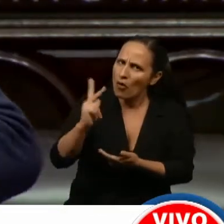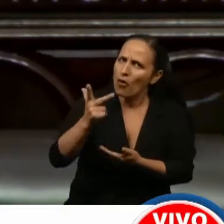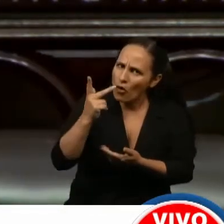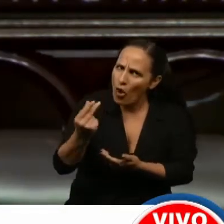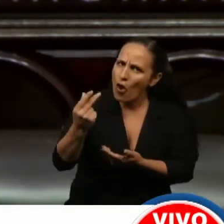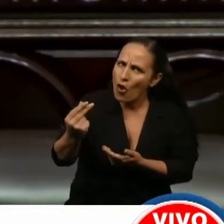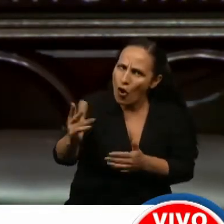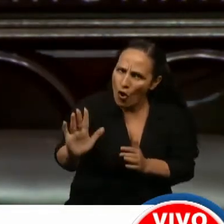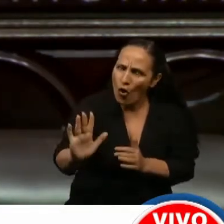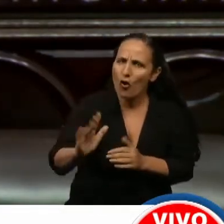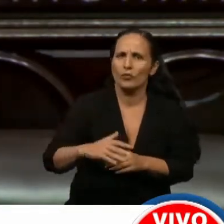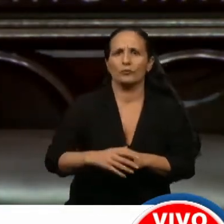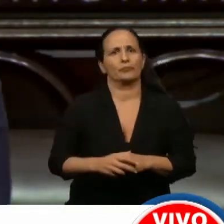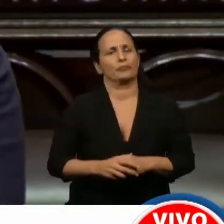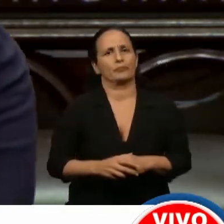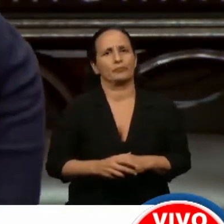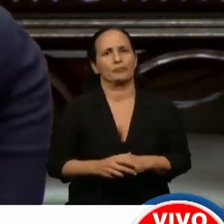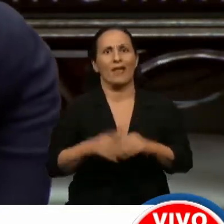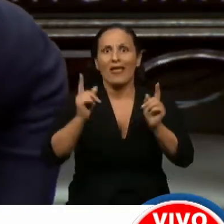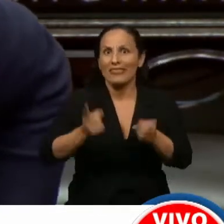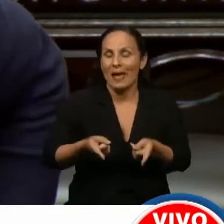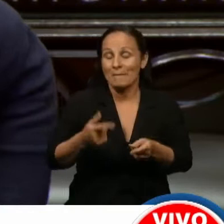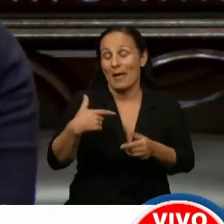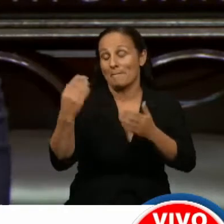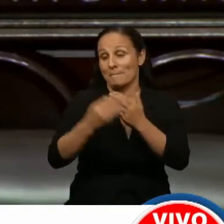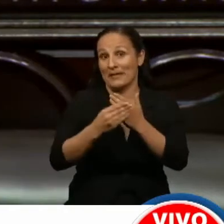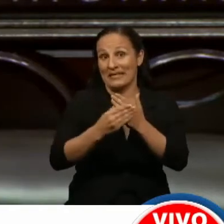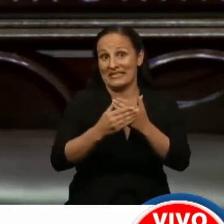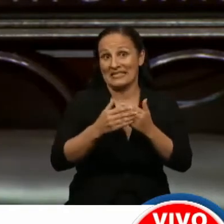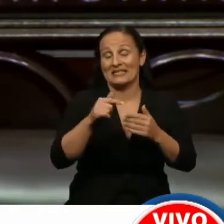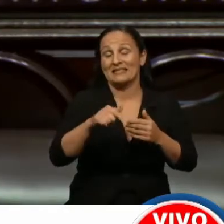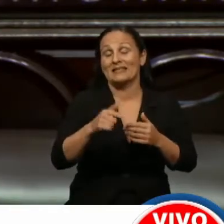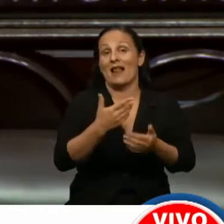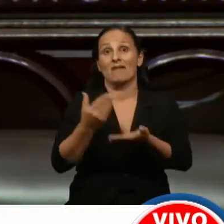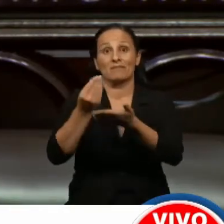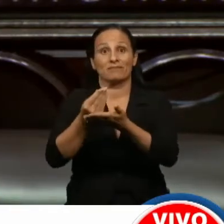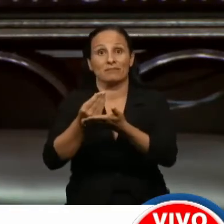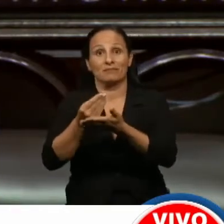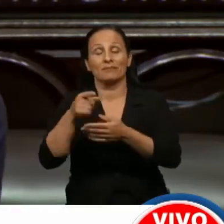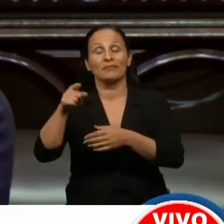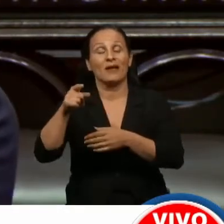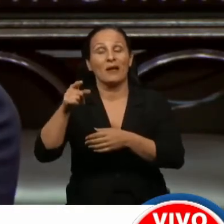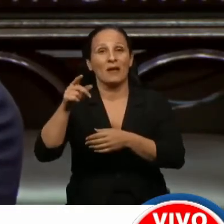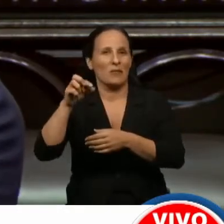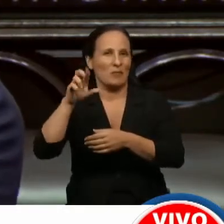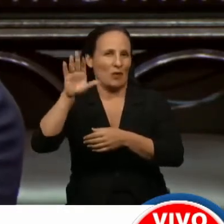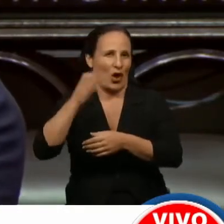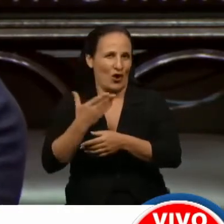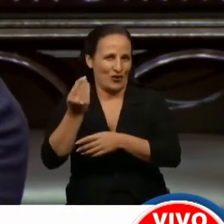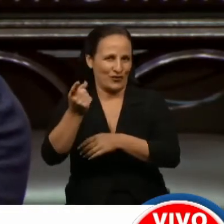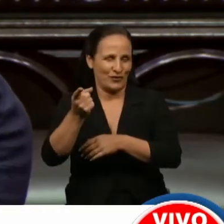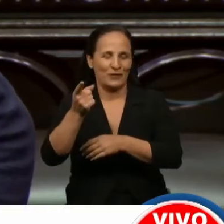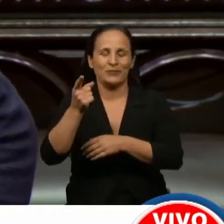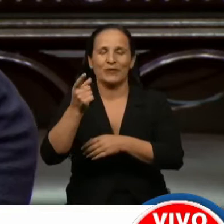O también la ministra y hoy presidenta del PRO, Bullrich, cuando decía